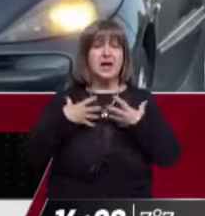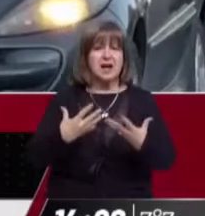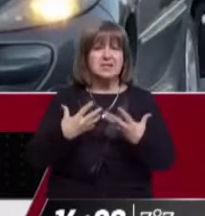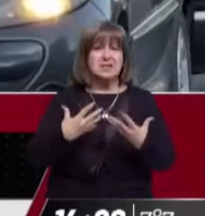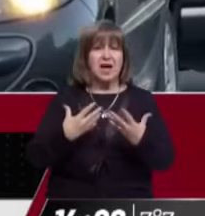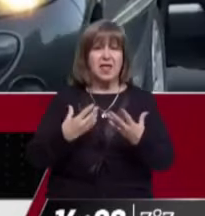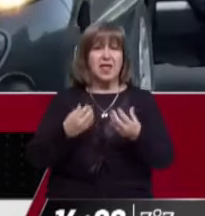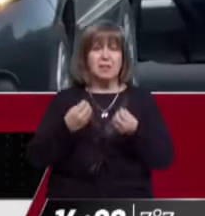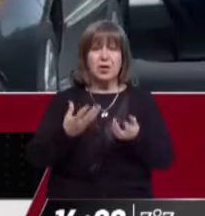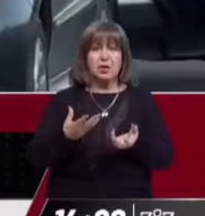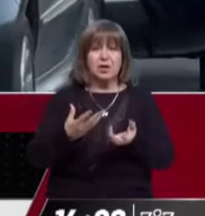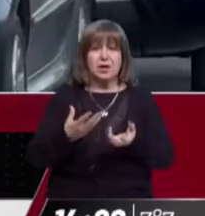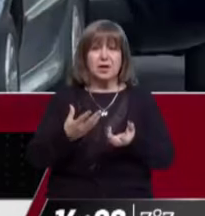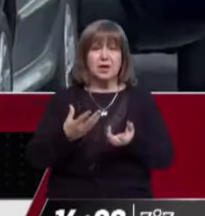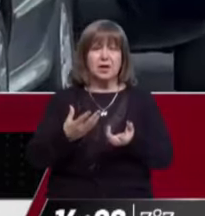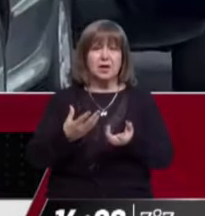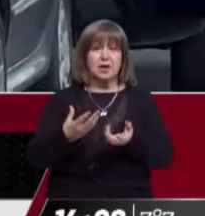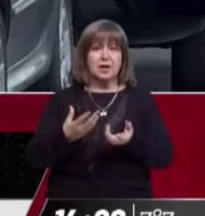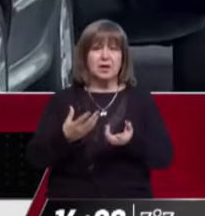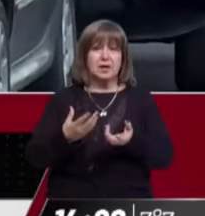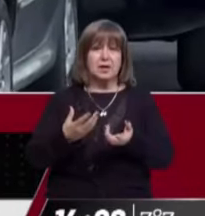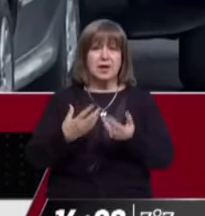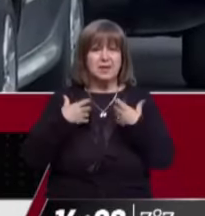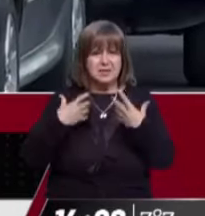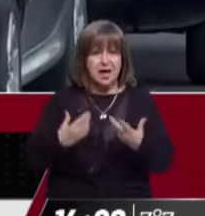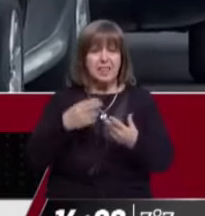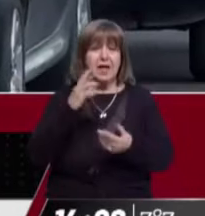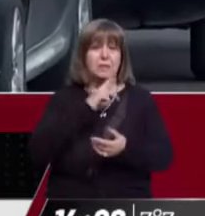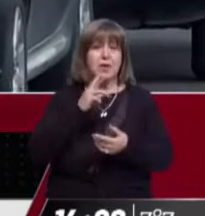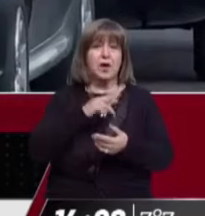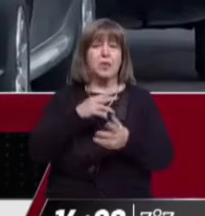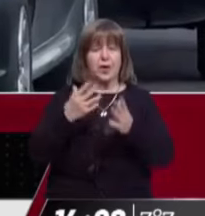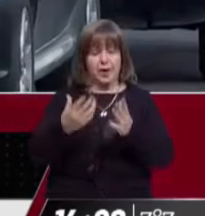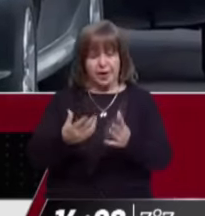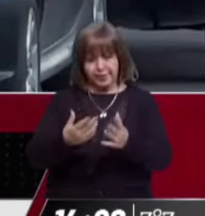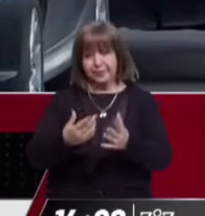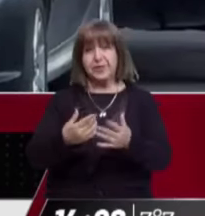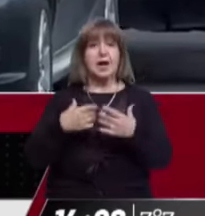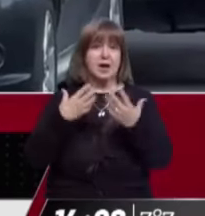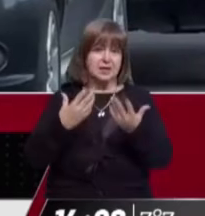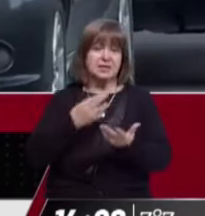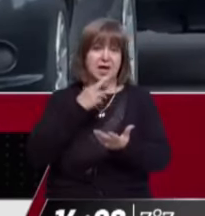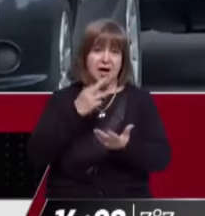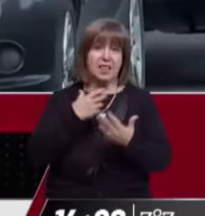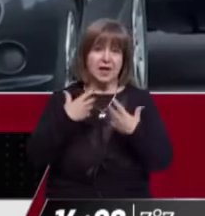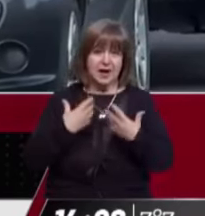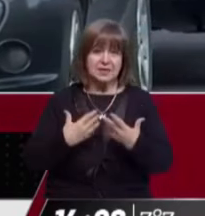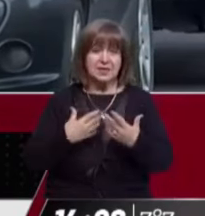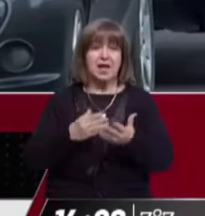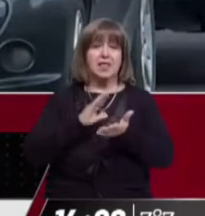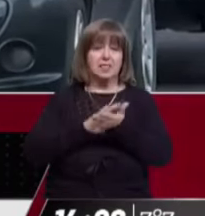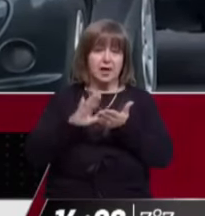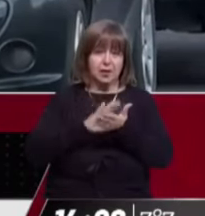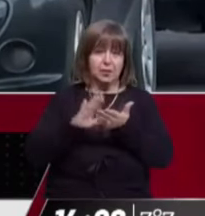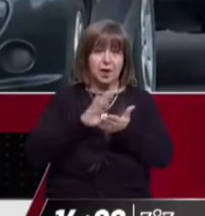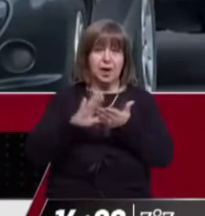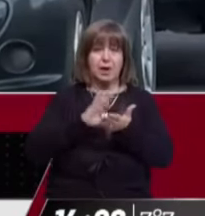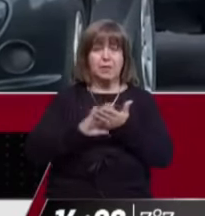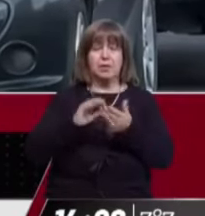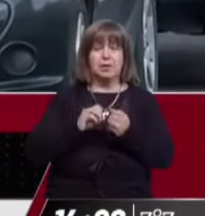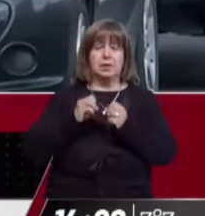fue esa ampliación, claro. Lo que ocurre es que en la ampliación de la declaración se empieza con el relato de los hechos del minuto